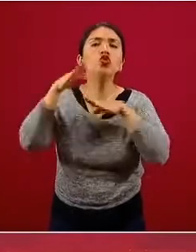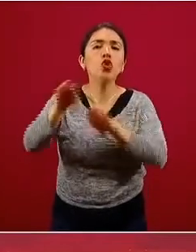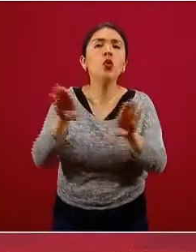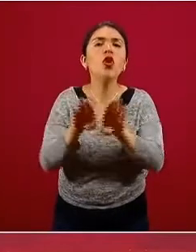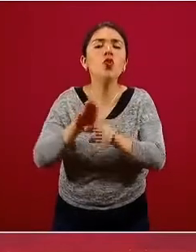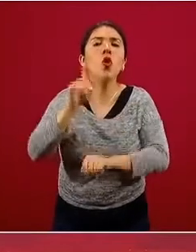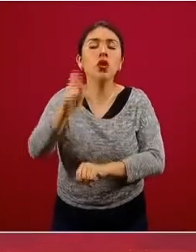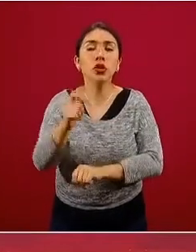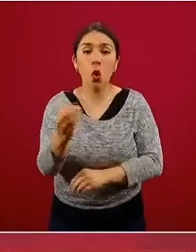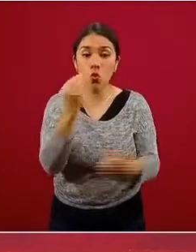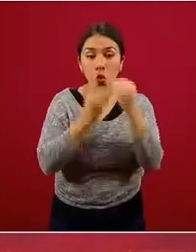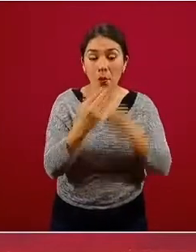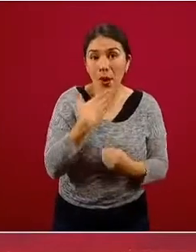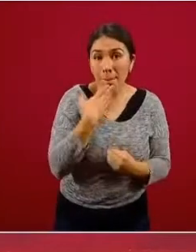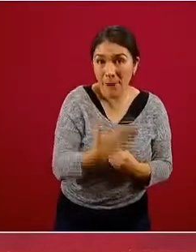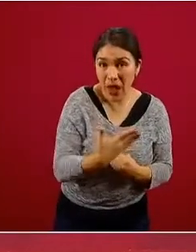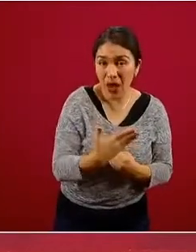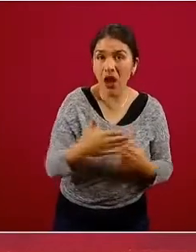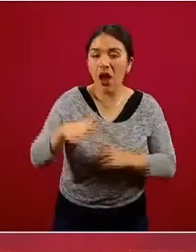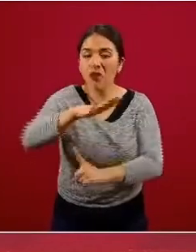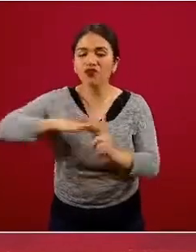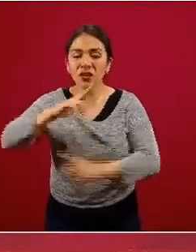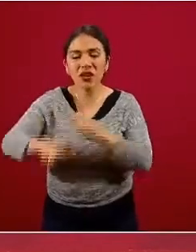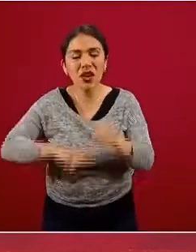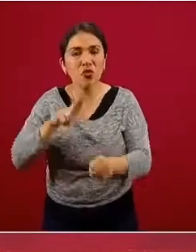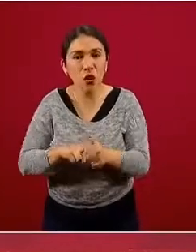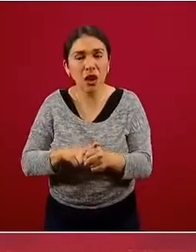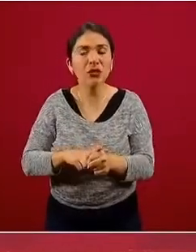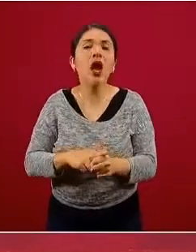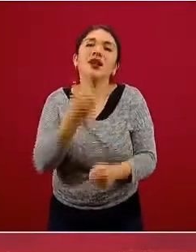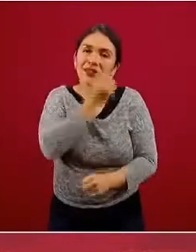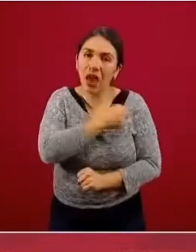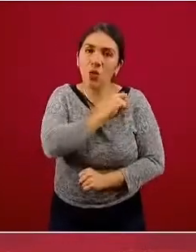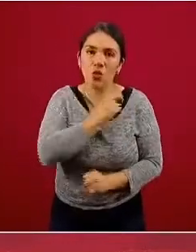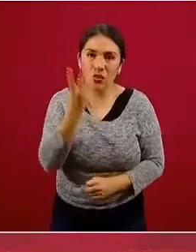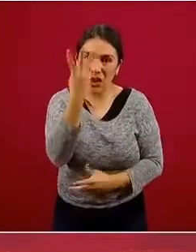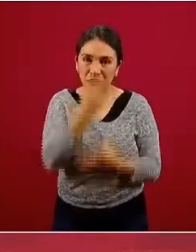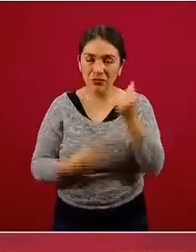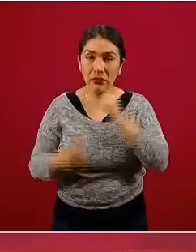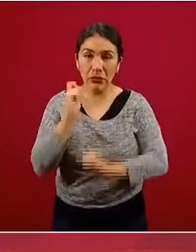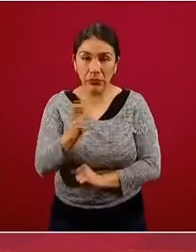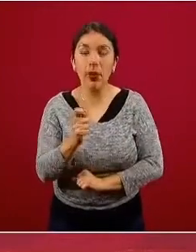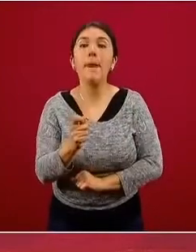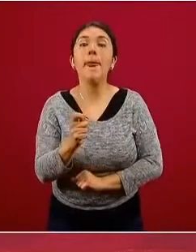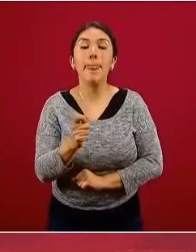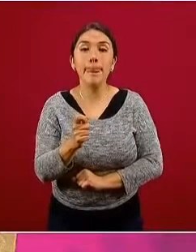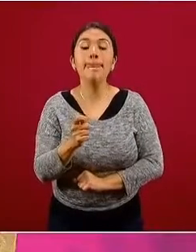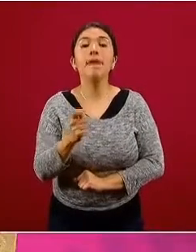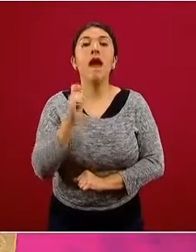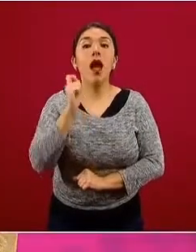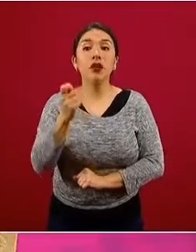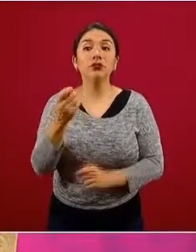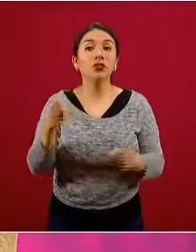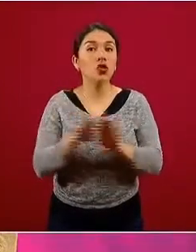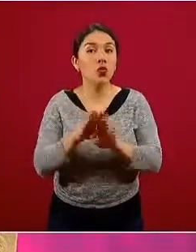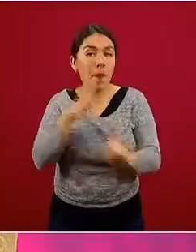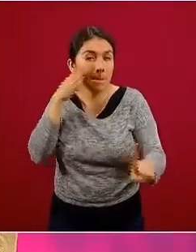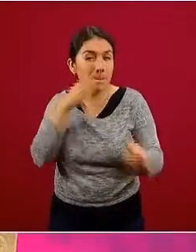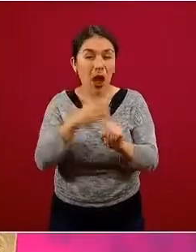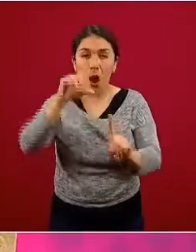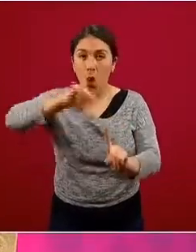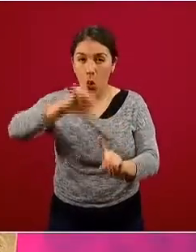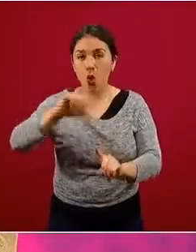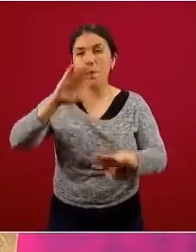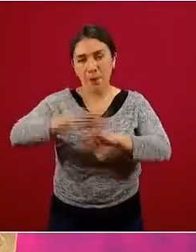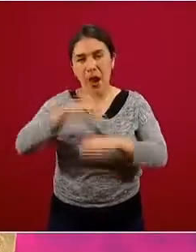la relación entre nutrición, medio ambiente y salud. Y de manera específica, y hoy